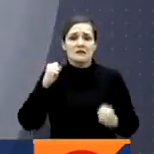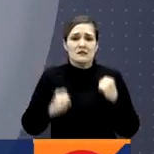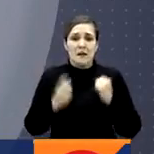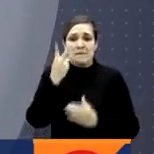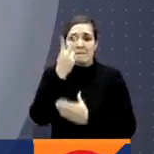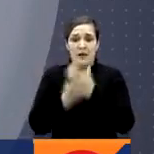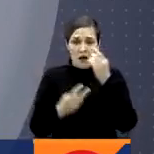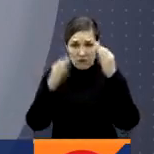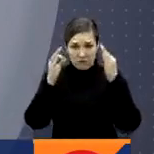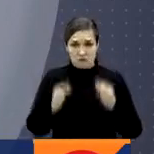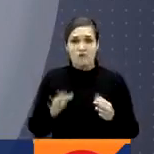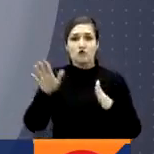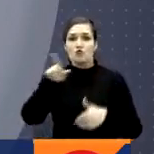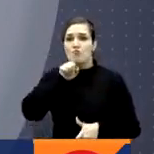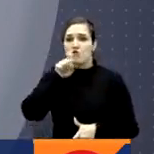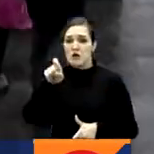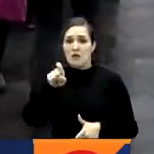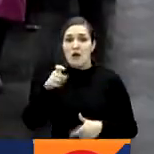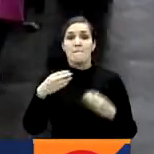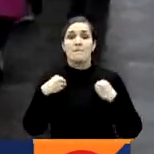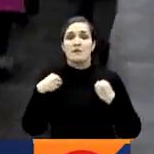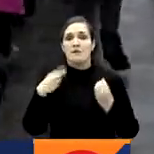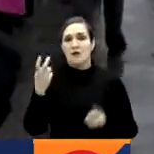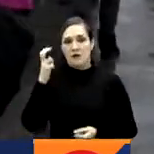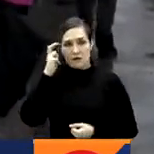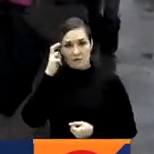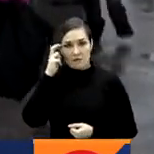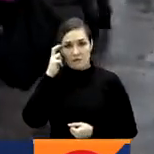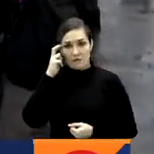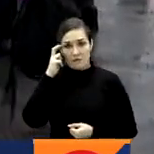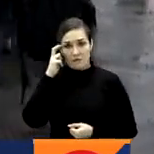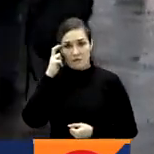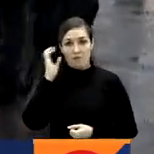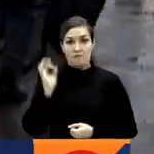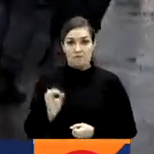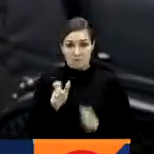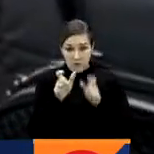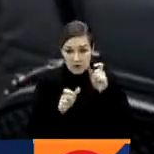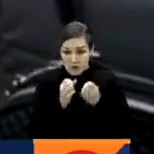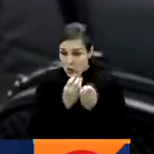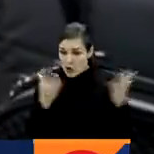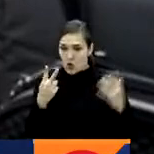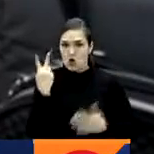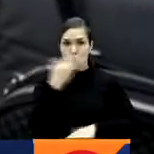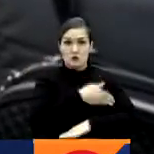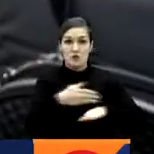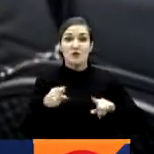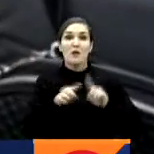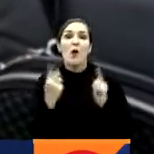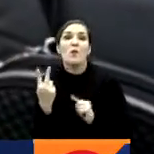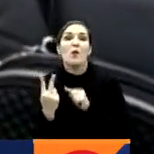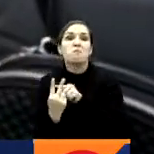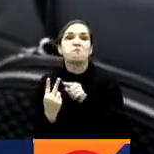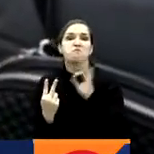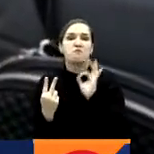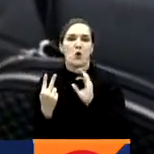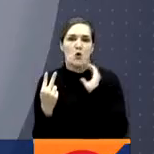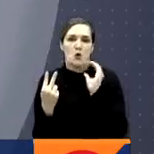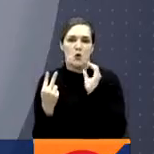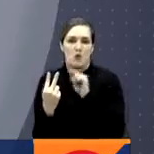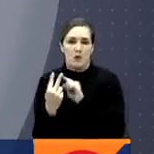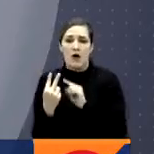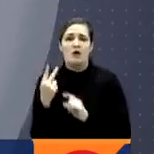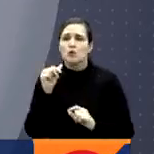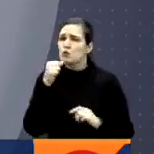pareja de bumangueses que vivía en kiev dos de los más de dos millones de refugiados que salieron de ucrania por la guerra ellos